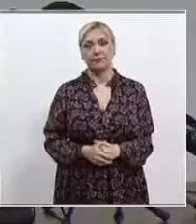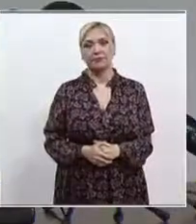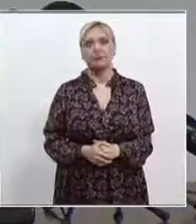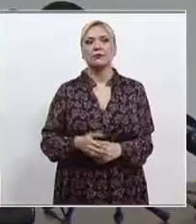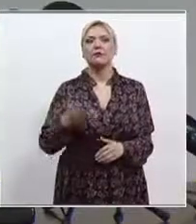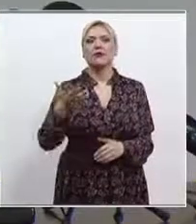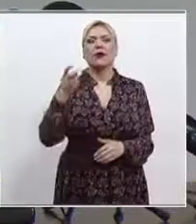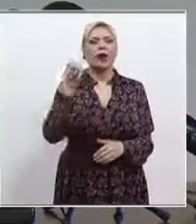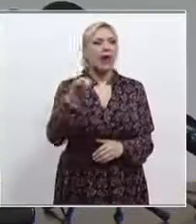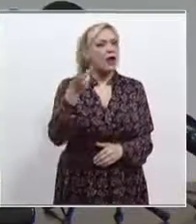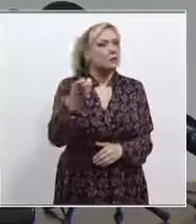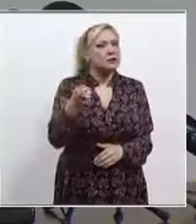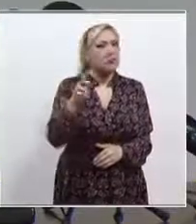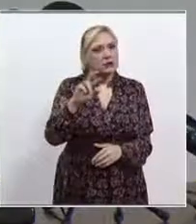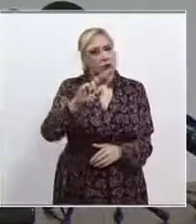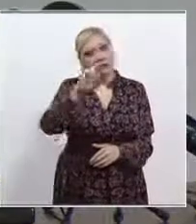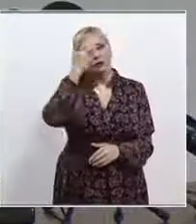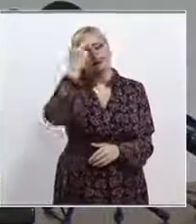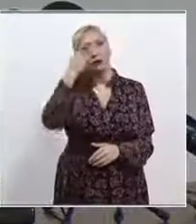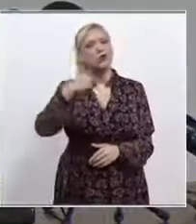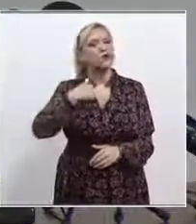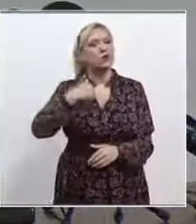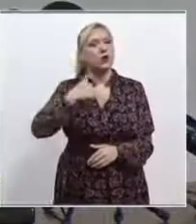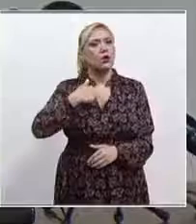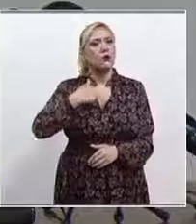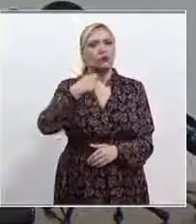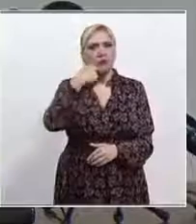En su momento, yo siempre he dicho,